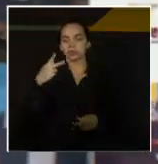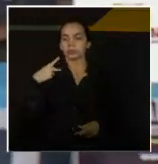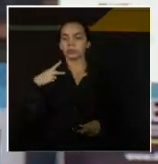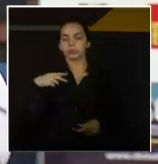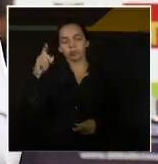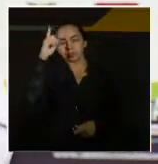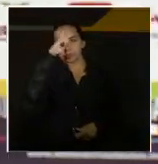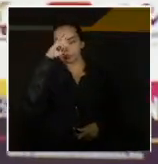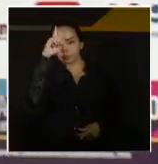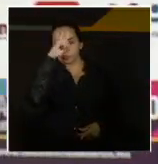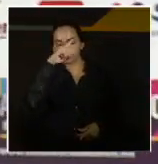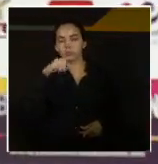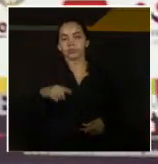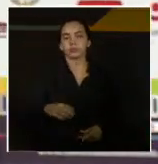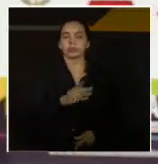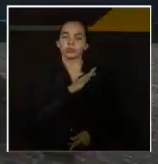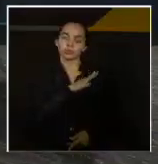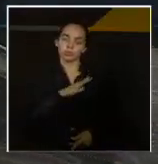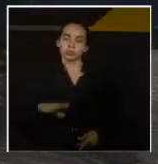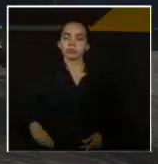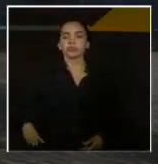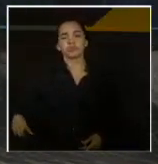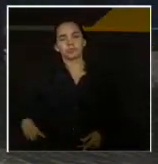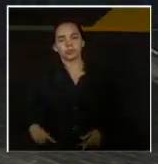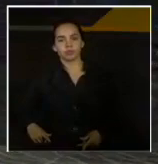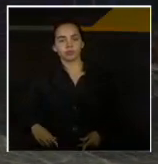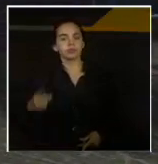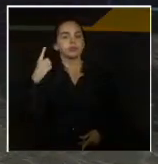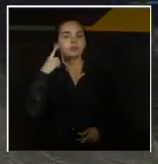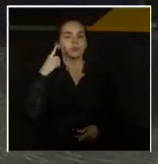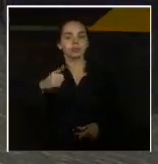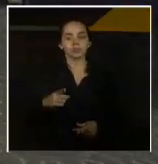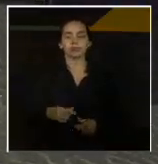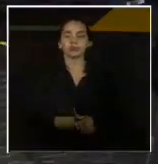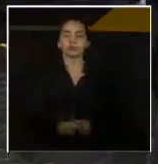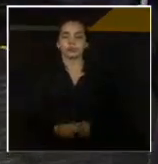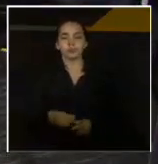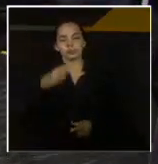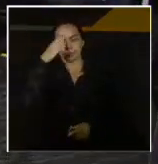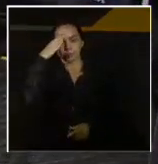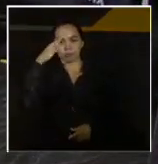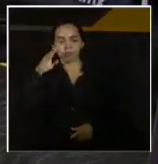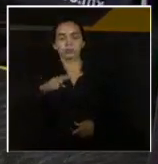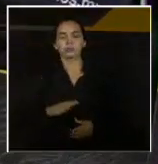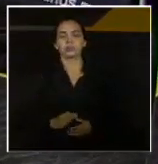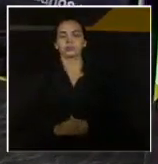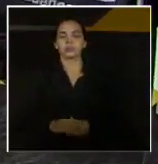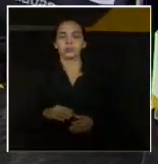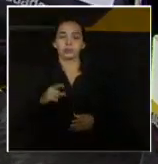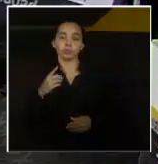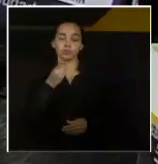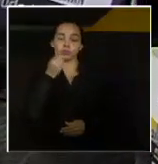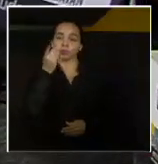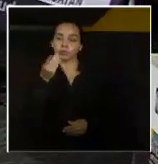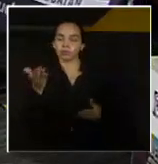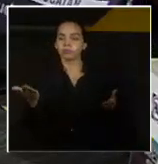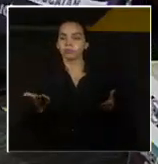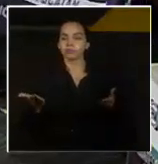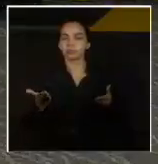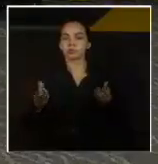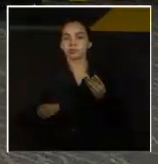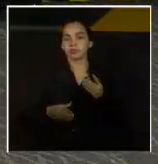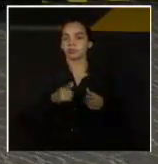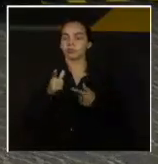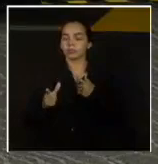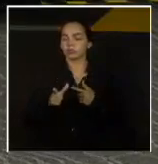consejo de administración y donde el gobernador y el gobierno del estado sea el gerente de la empresa, que solamente se dedique a llevarlo por buen